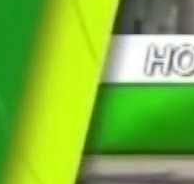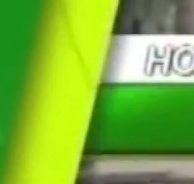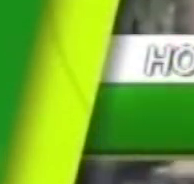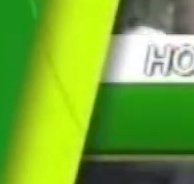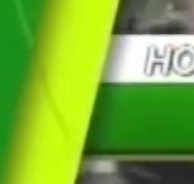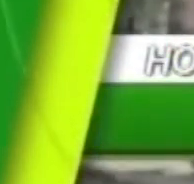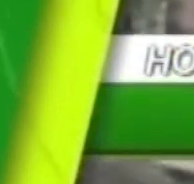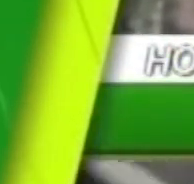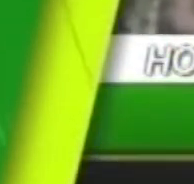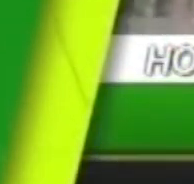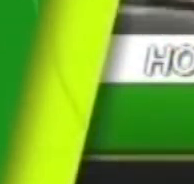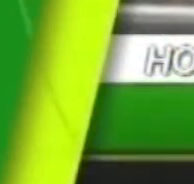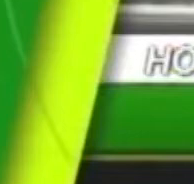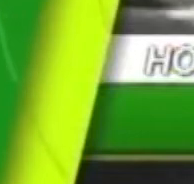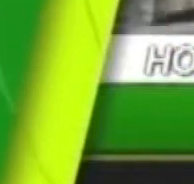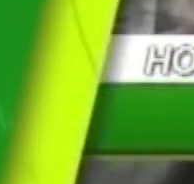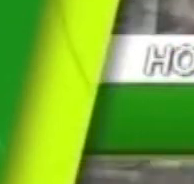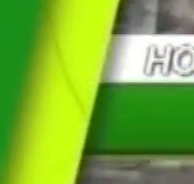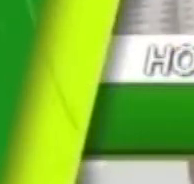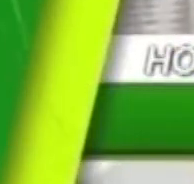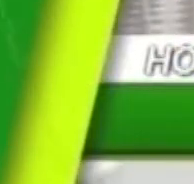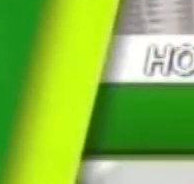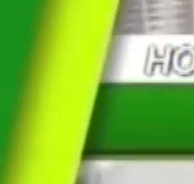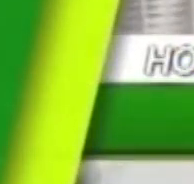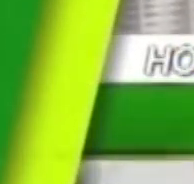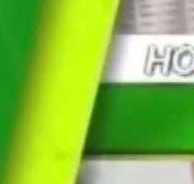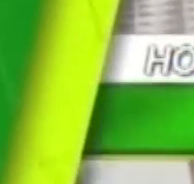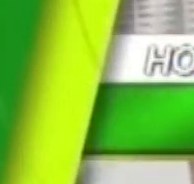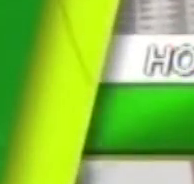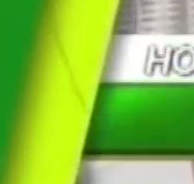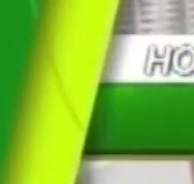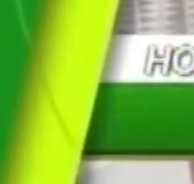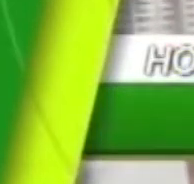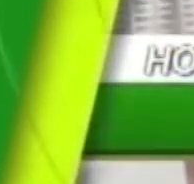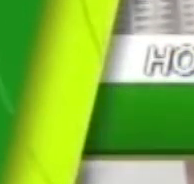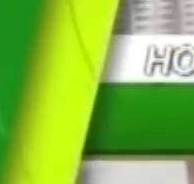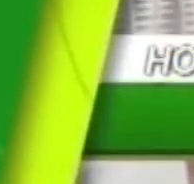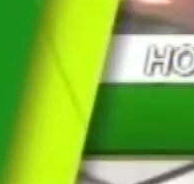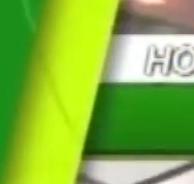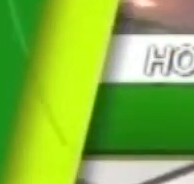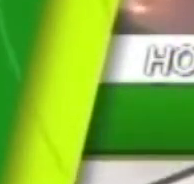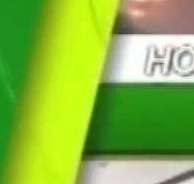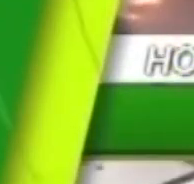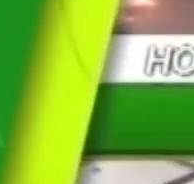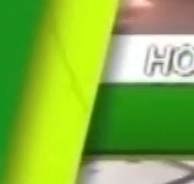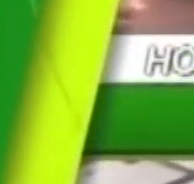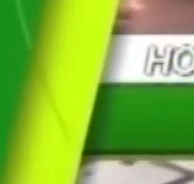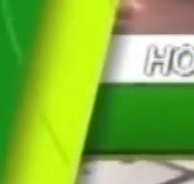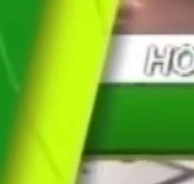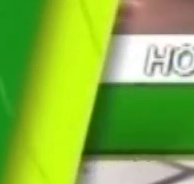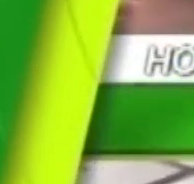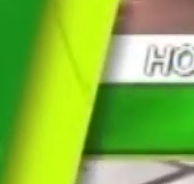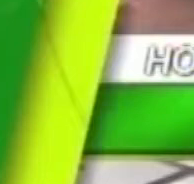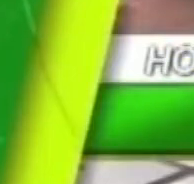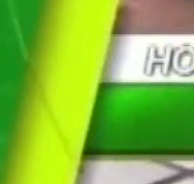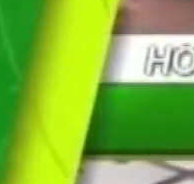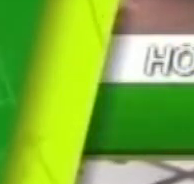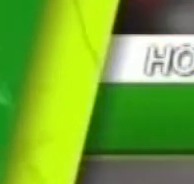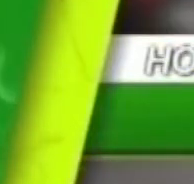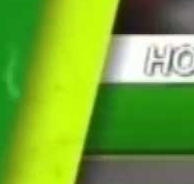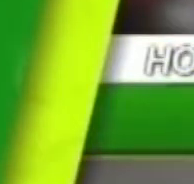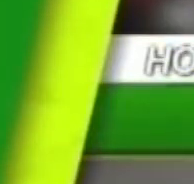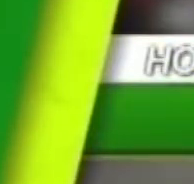activar comités de prevención y atención de riesgos. Le salió el tiro por la culata, iba a atracar a la víctima y este le disparó